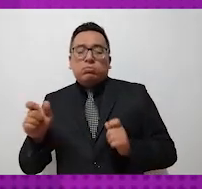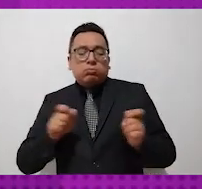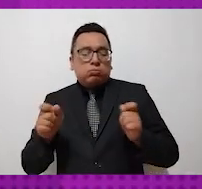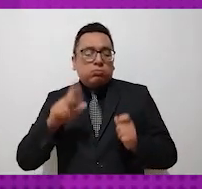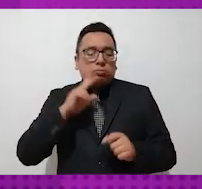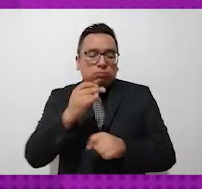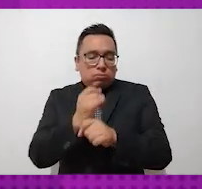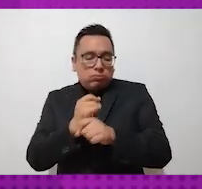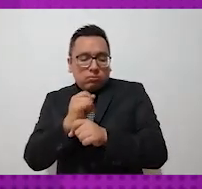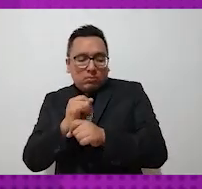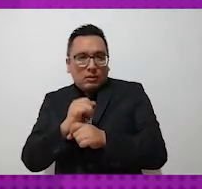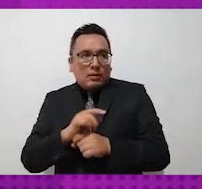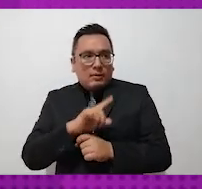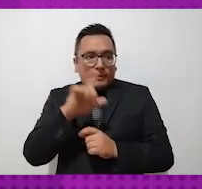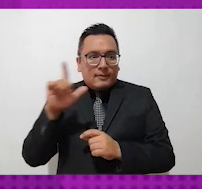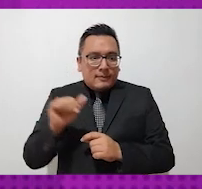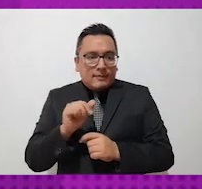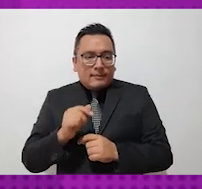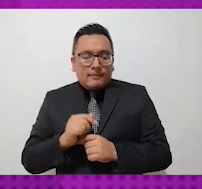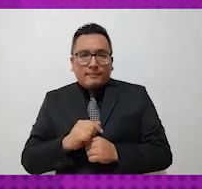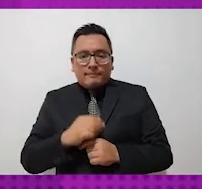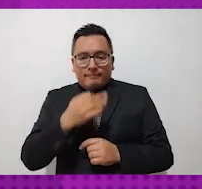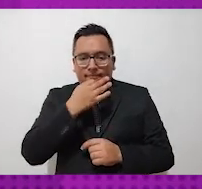investiga, substancia y resuelve